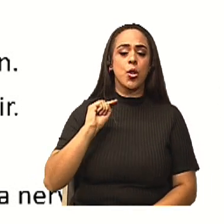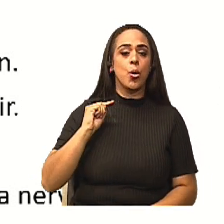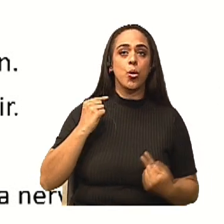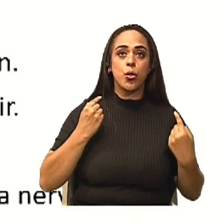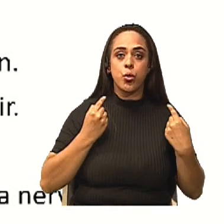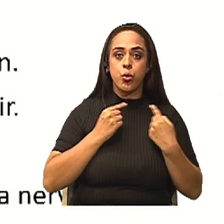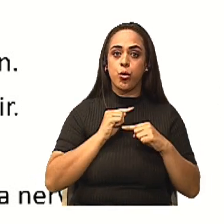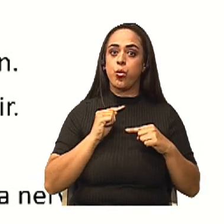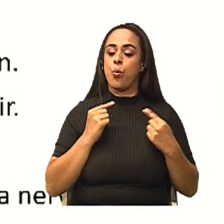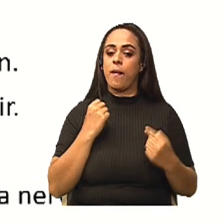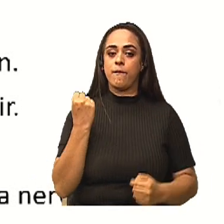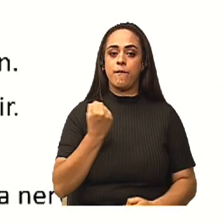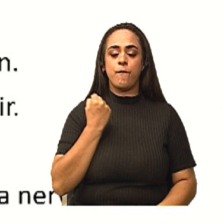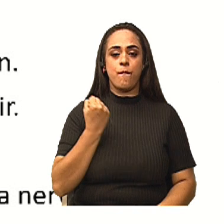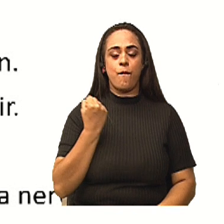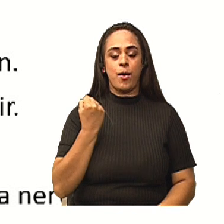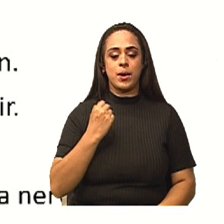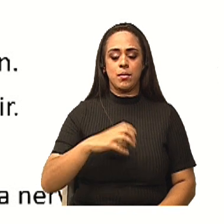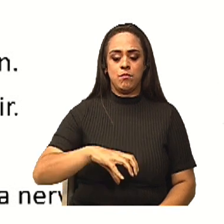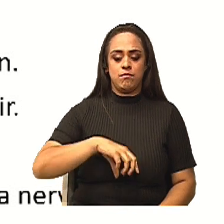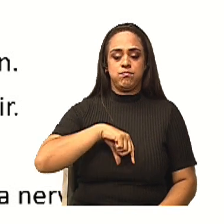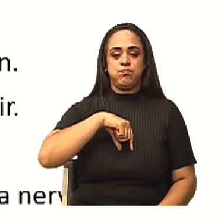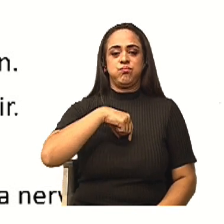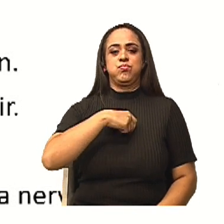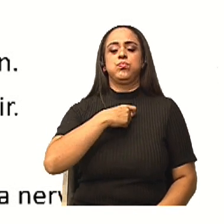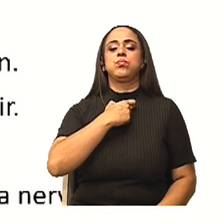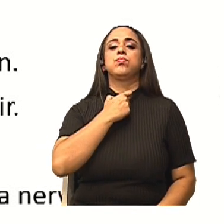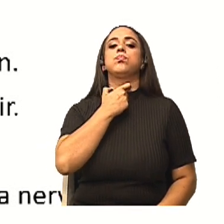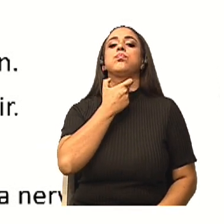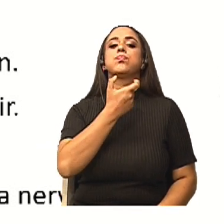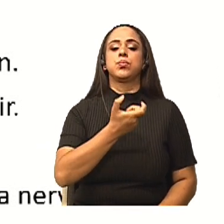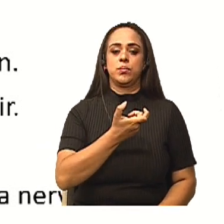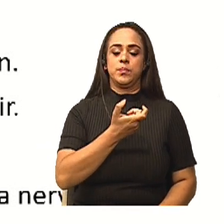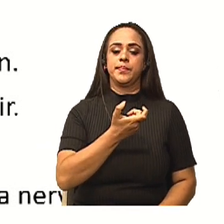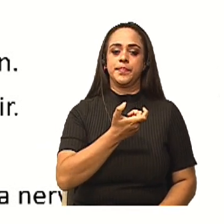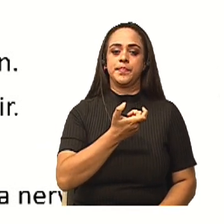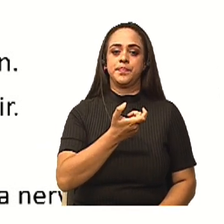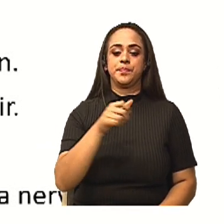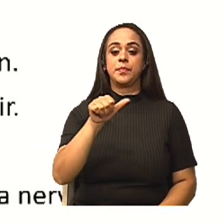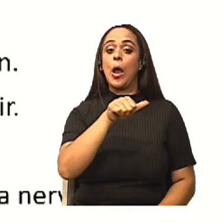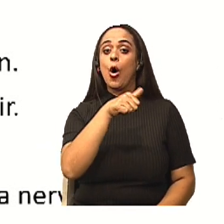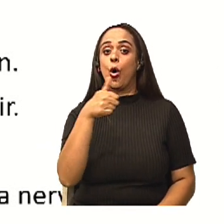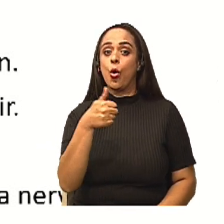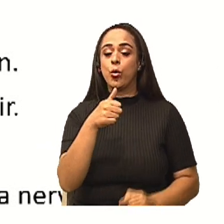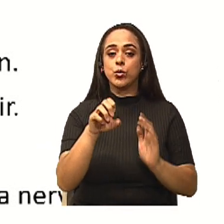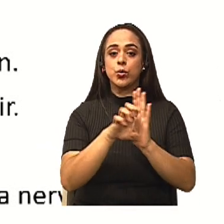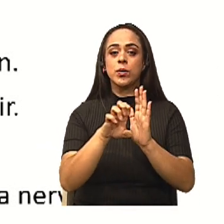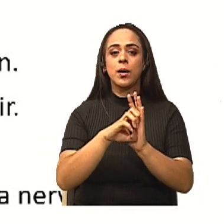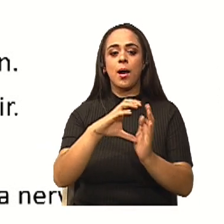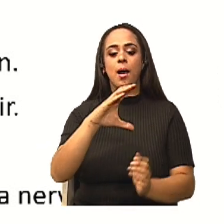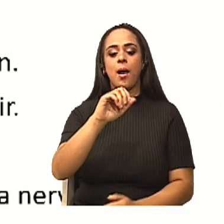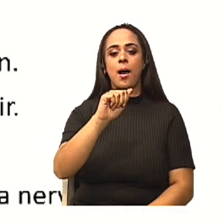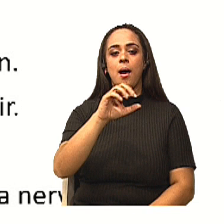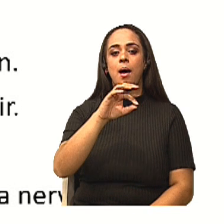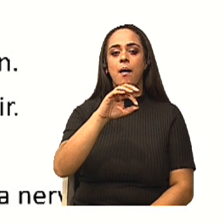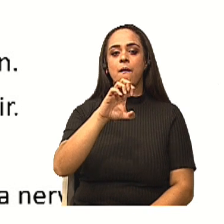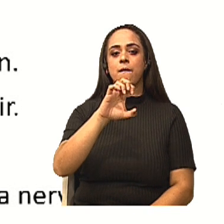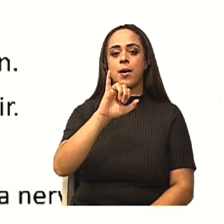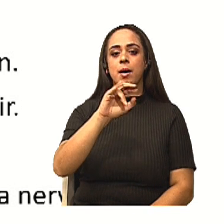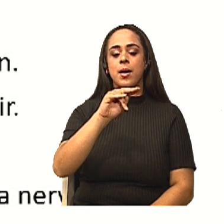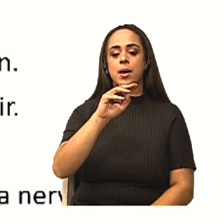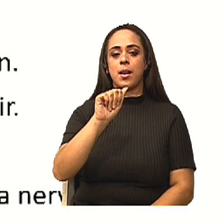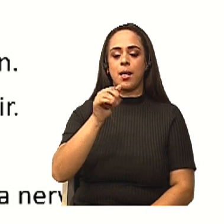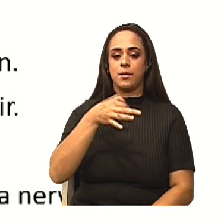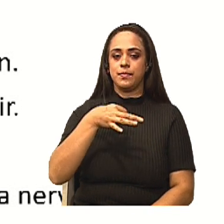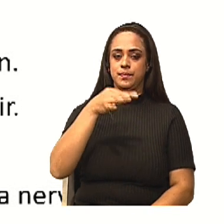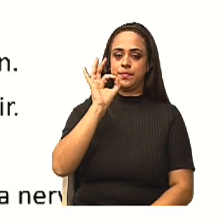porque es un ácido que está pasando por la boca. Por eso es que se siente así. Otro ejemplo muy interesante es la cafeína. La